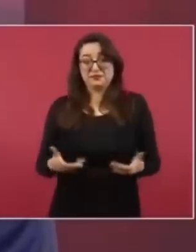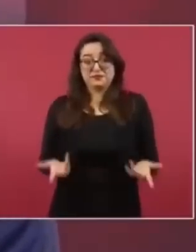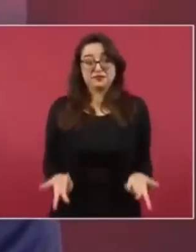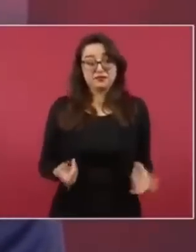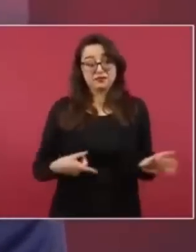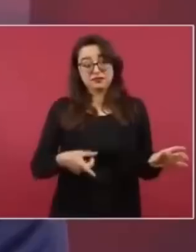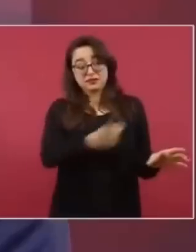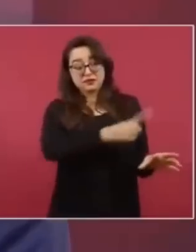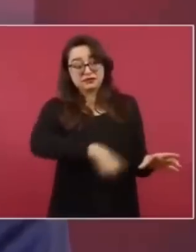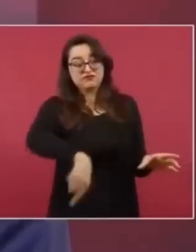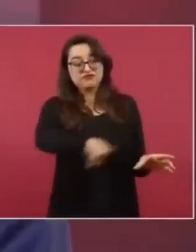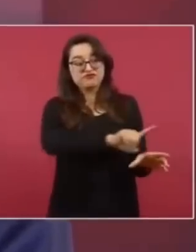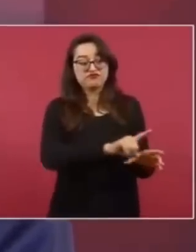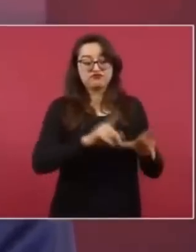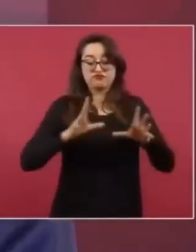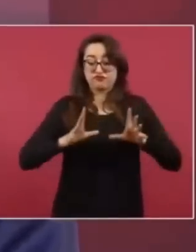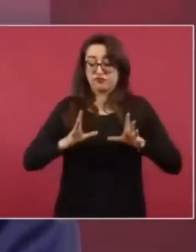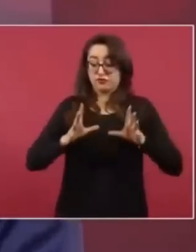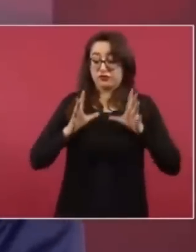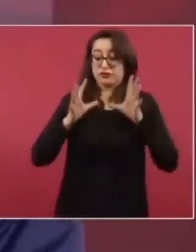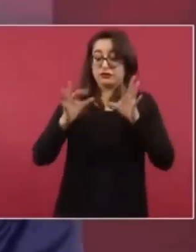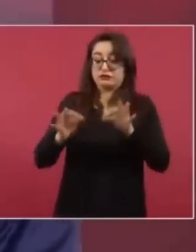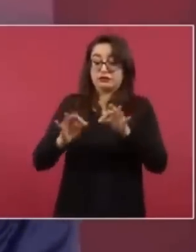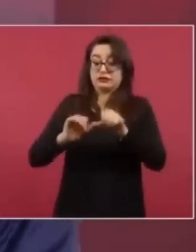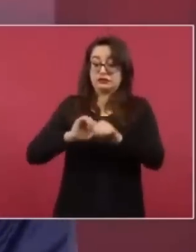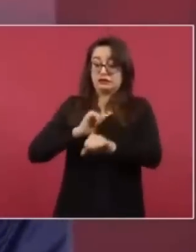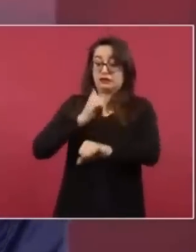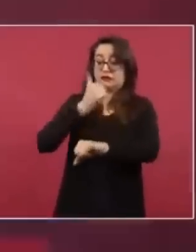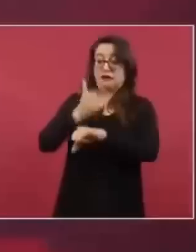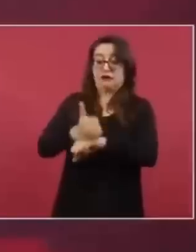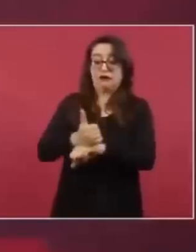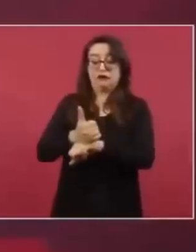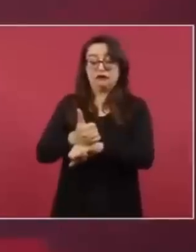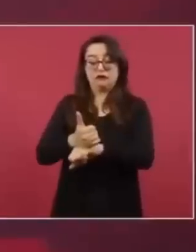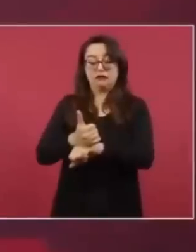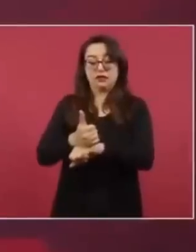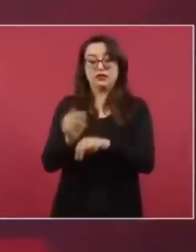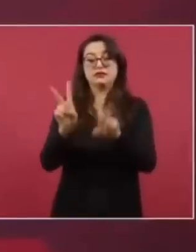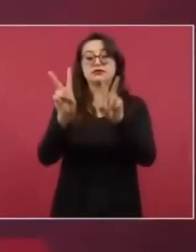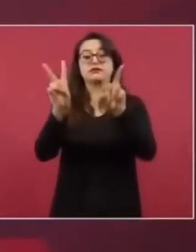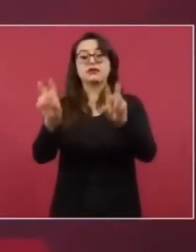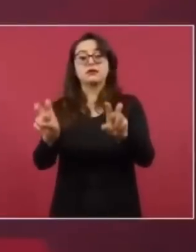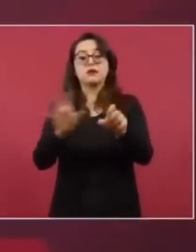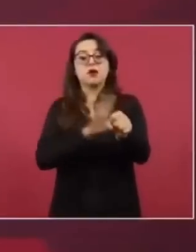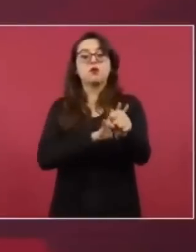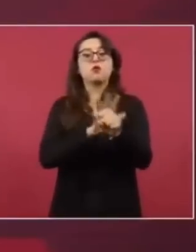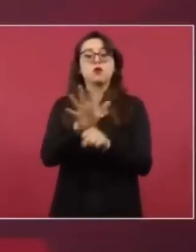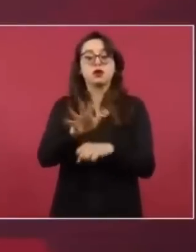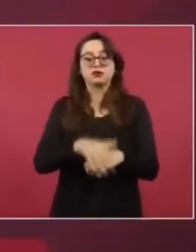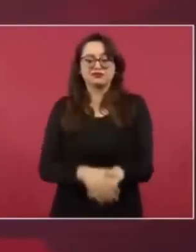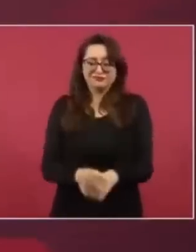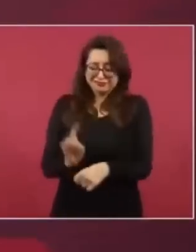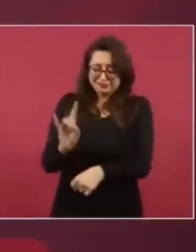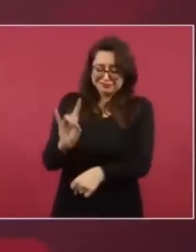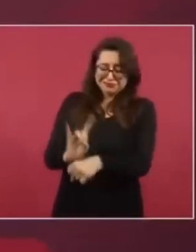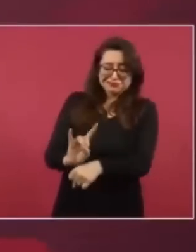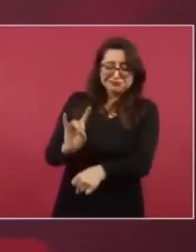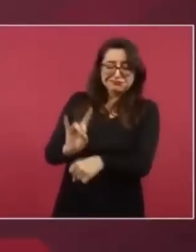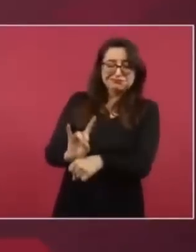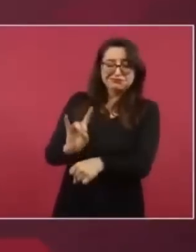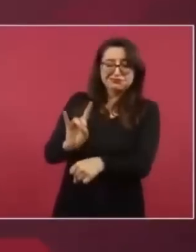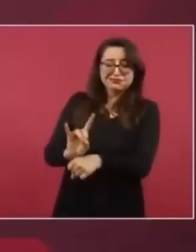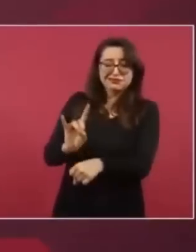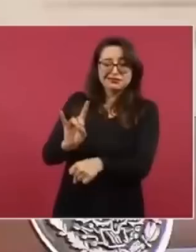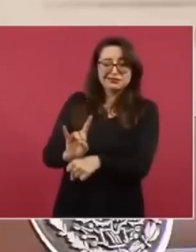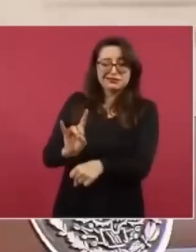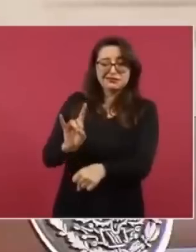para simular de que se combatía la corrupción, cuando nunca hicieron